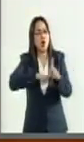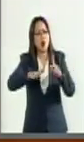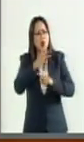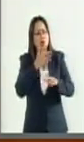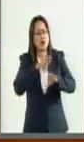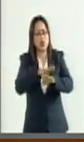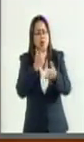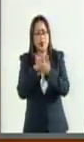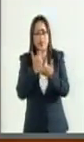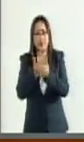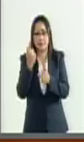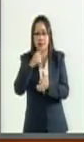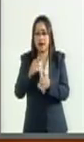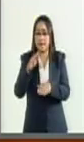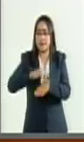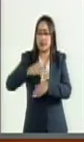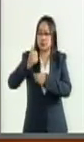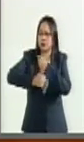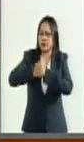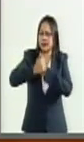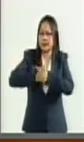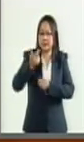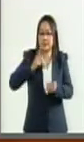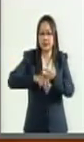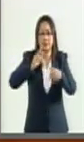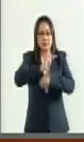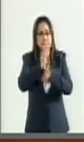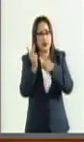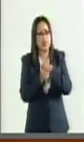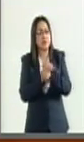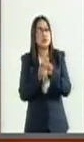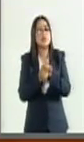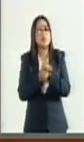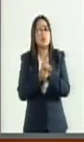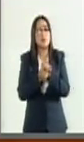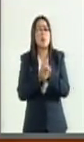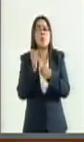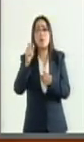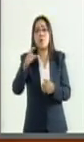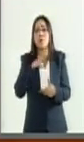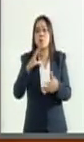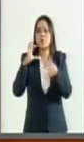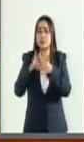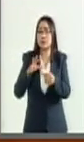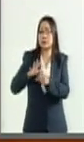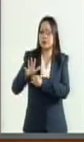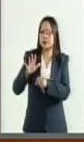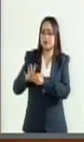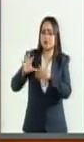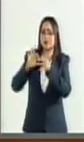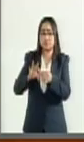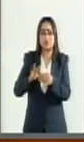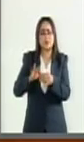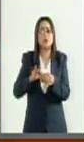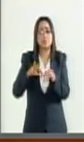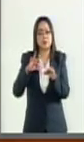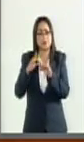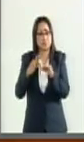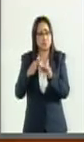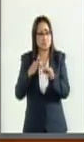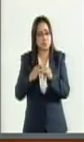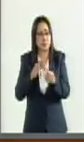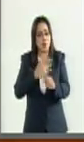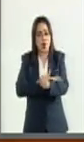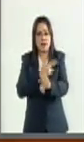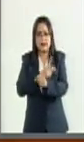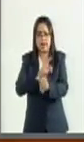que propicie la competitividad nacional, sino también considerar la plena satisfacción a los principios de